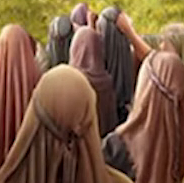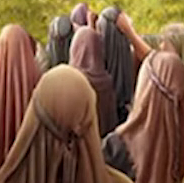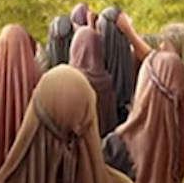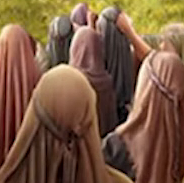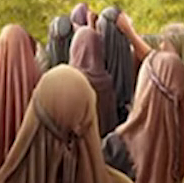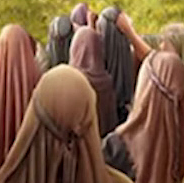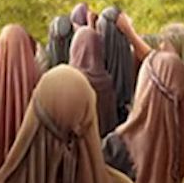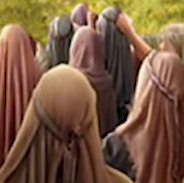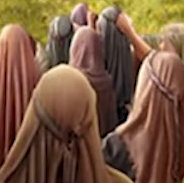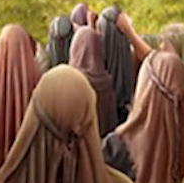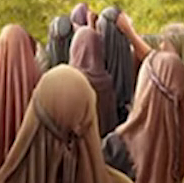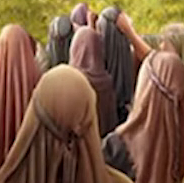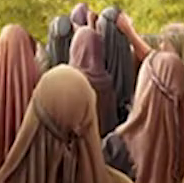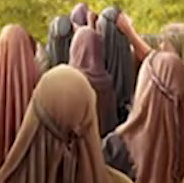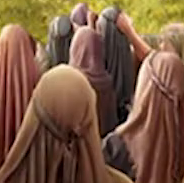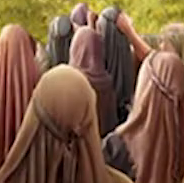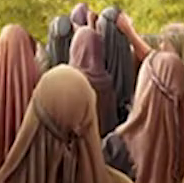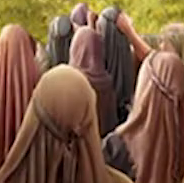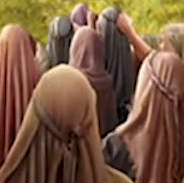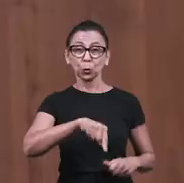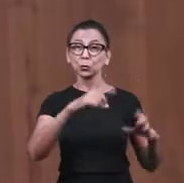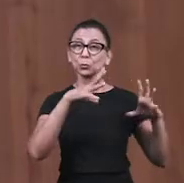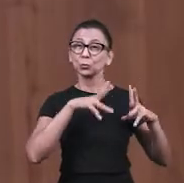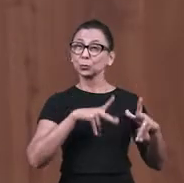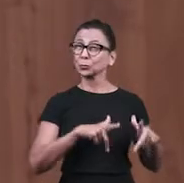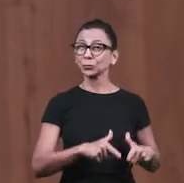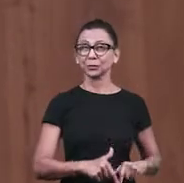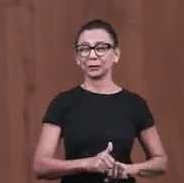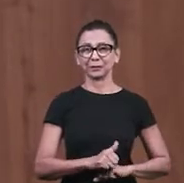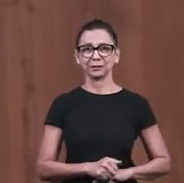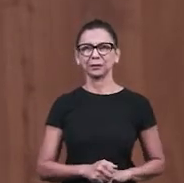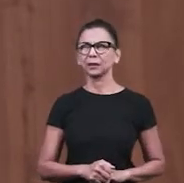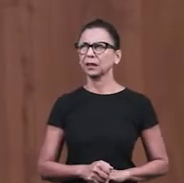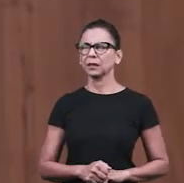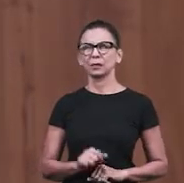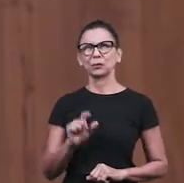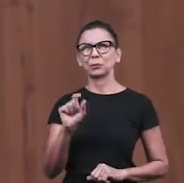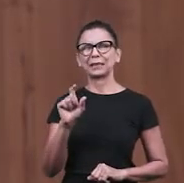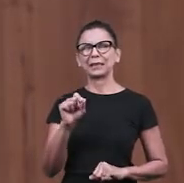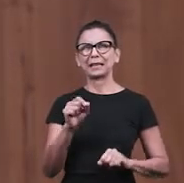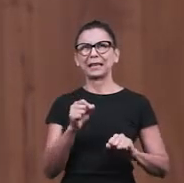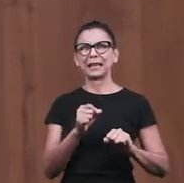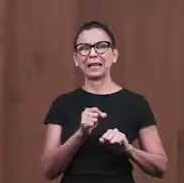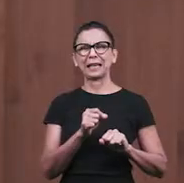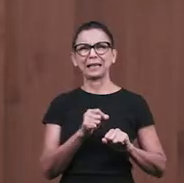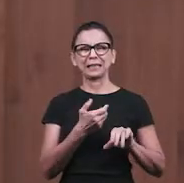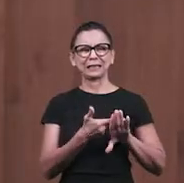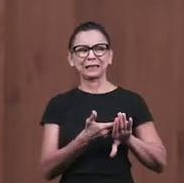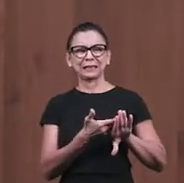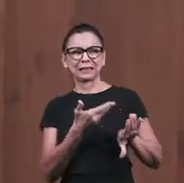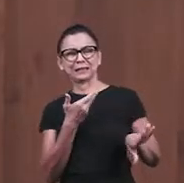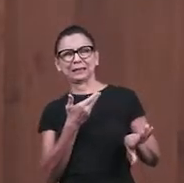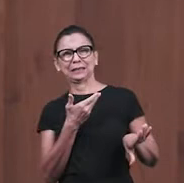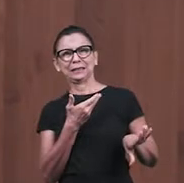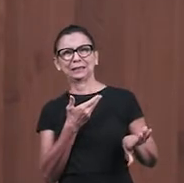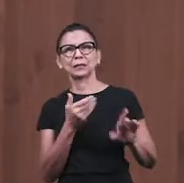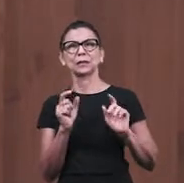que todo el pueblo se santificase, mas ustedes saben lo que es santificación.